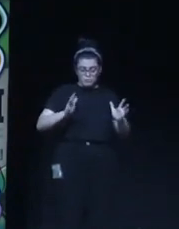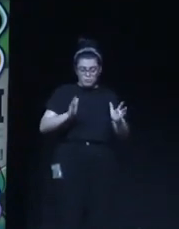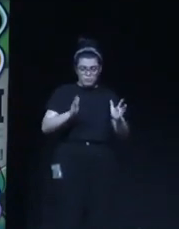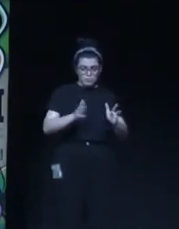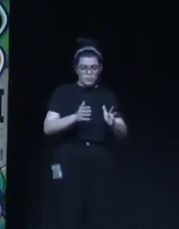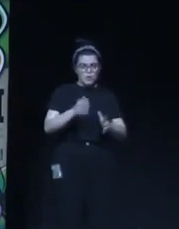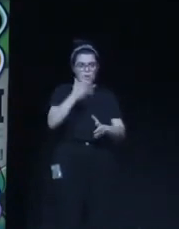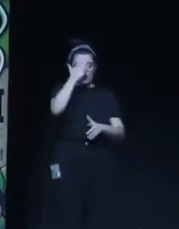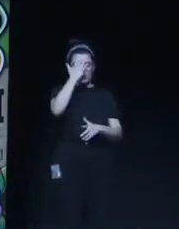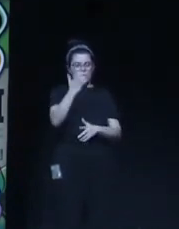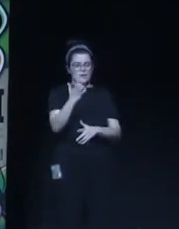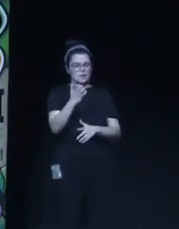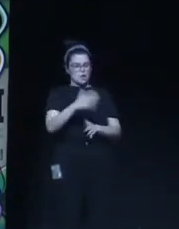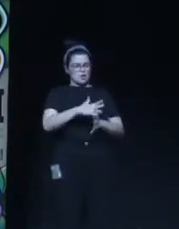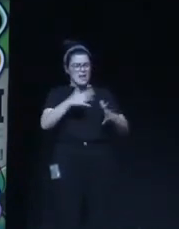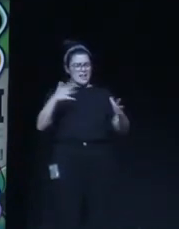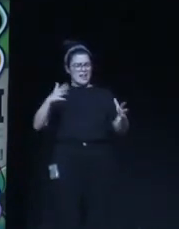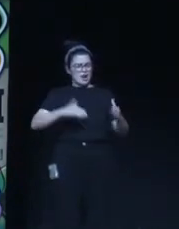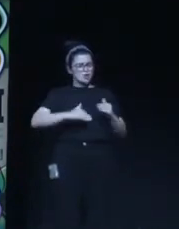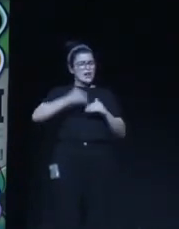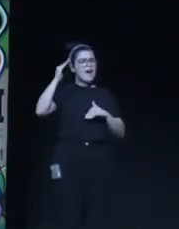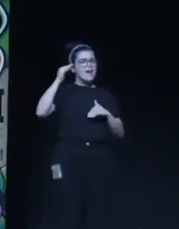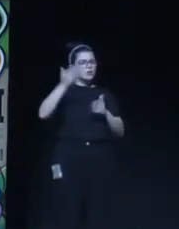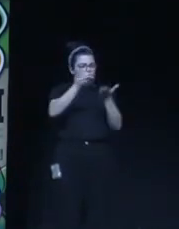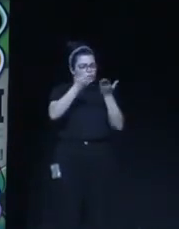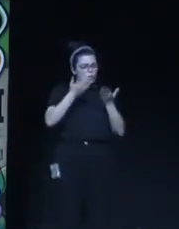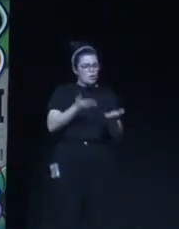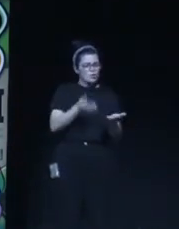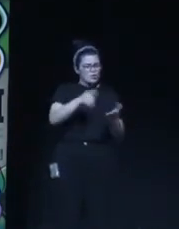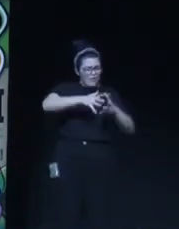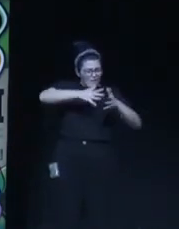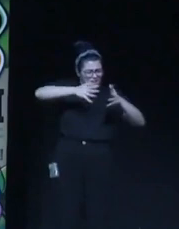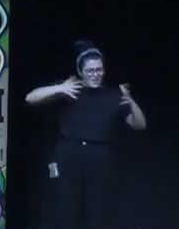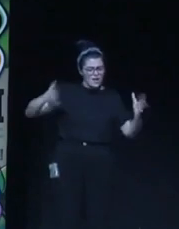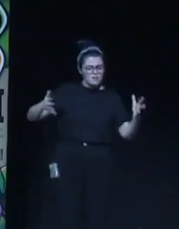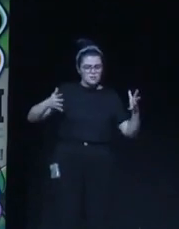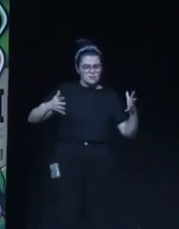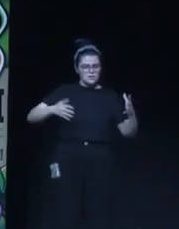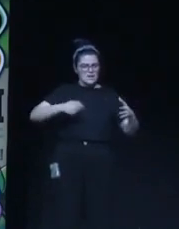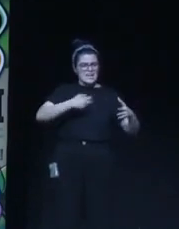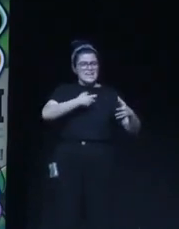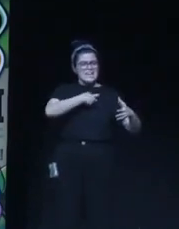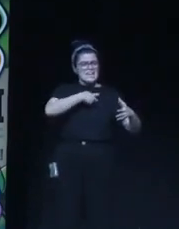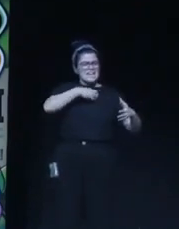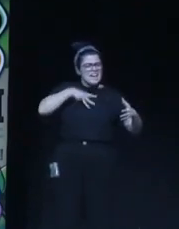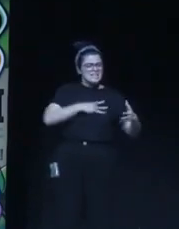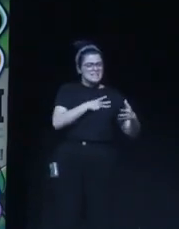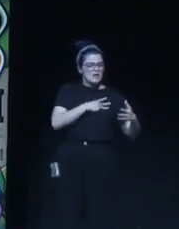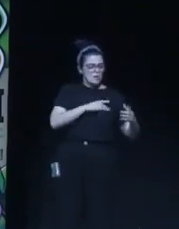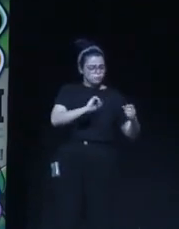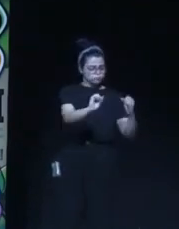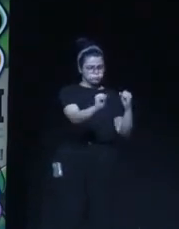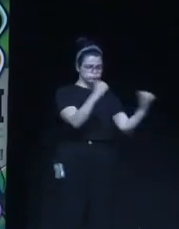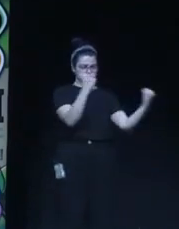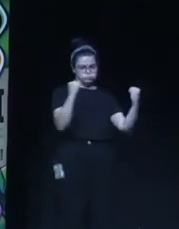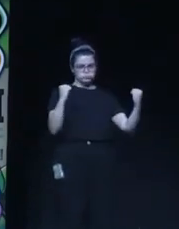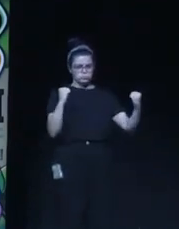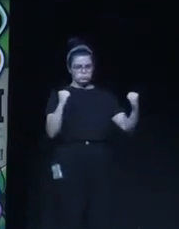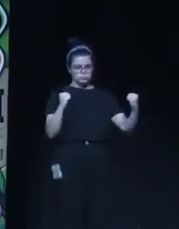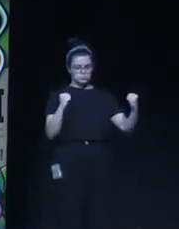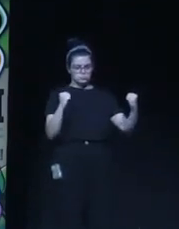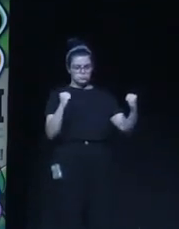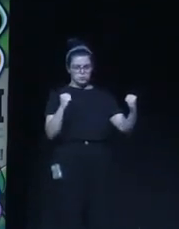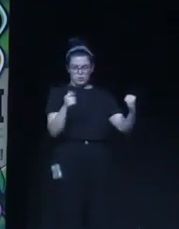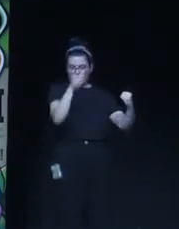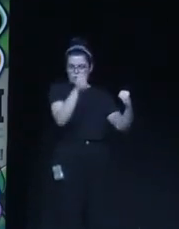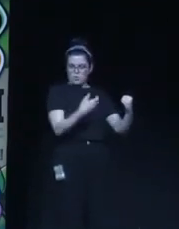olvidará nunca. Eran enormes. Y se nos puso la Ertzaintza ahí delante. E incluso, a lo tonto, va y nos da una patada a una Ertzaintza.